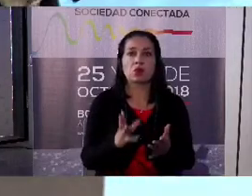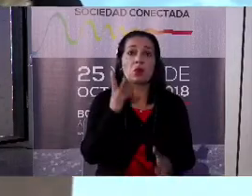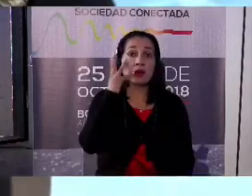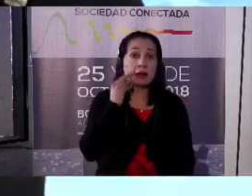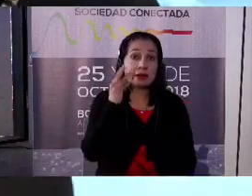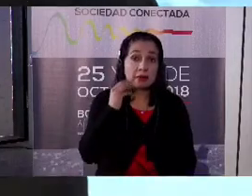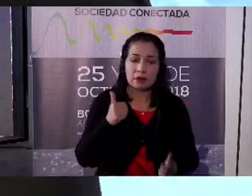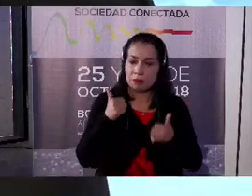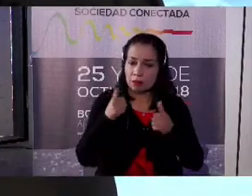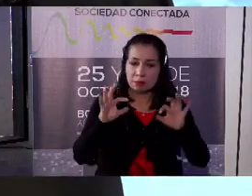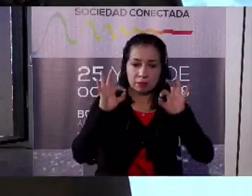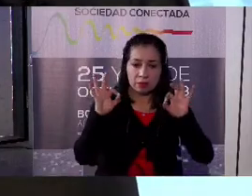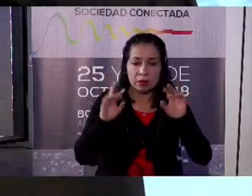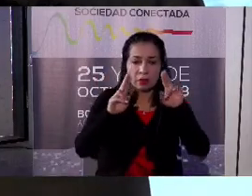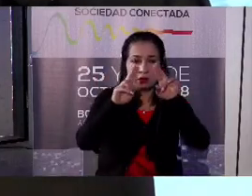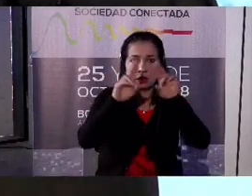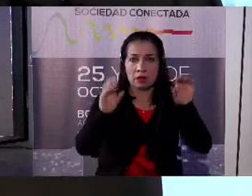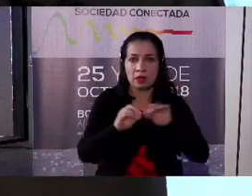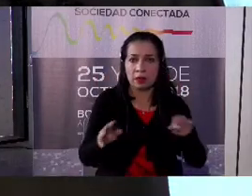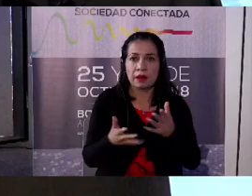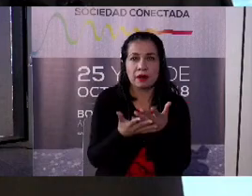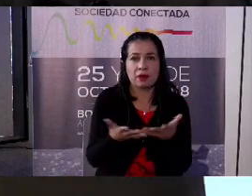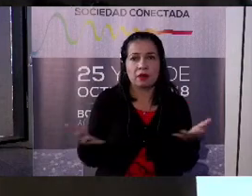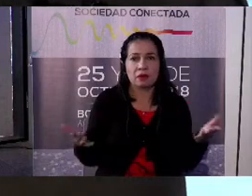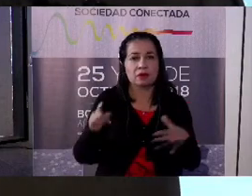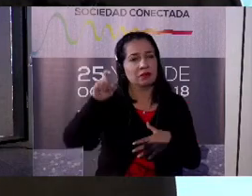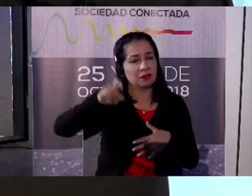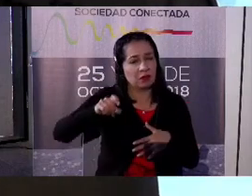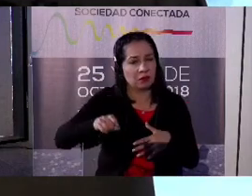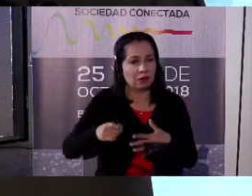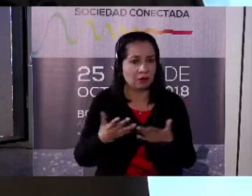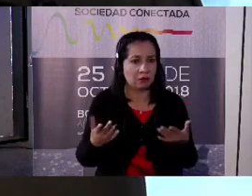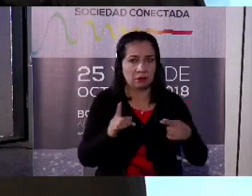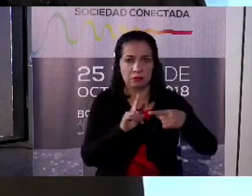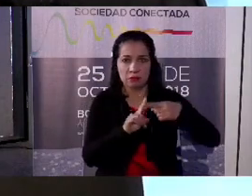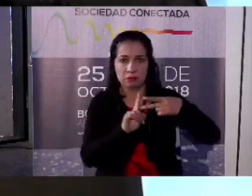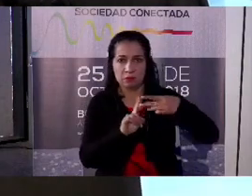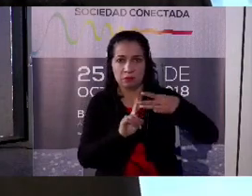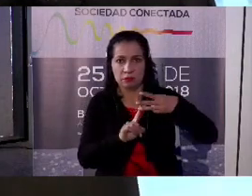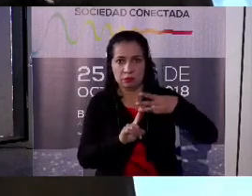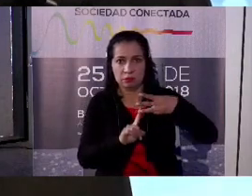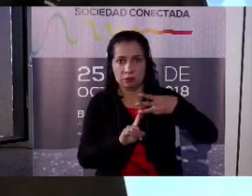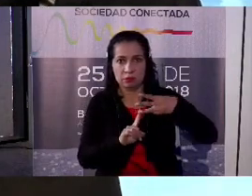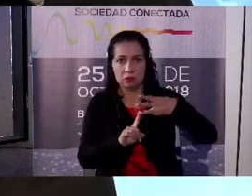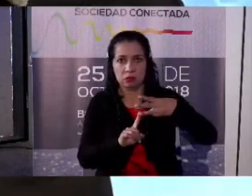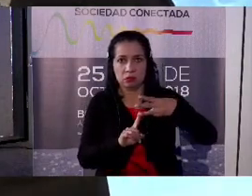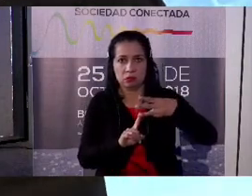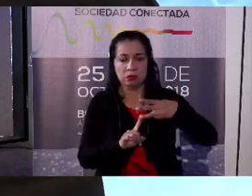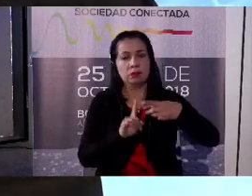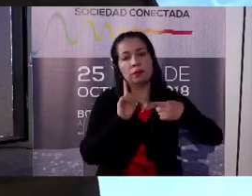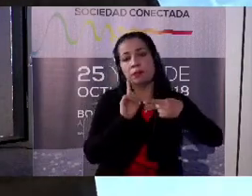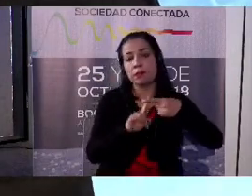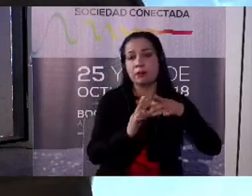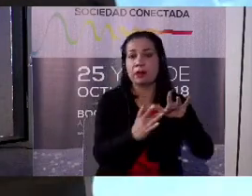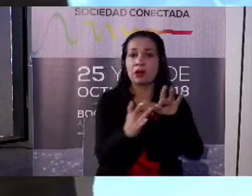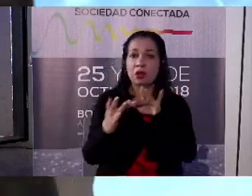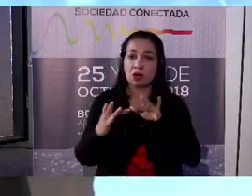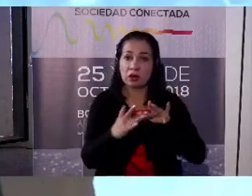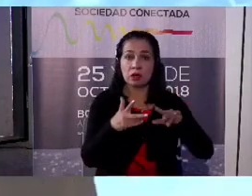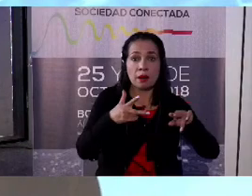experiencia en internet de las cosas necesitamos basarnos en tres Pilares primero conectividad